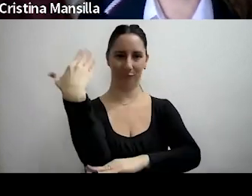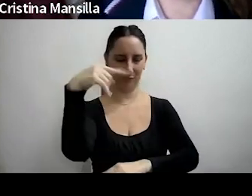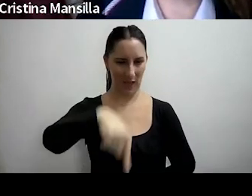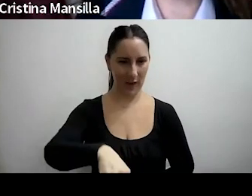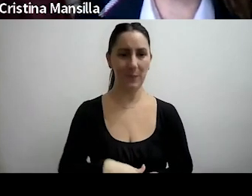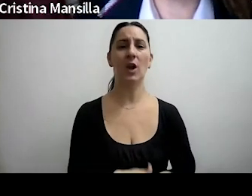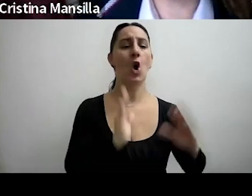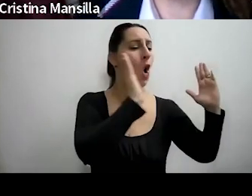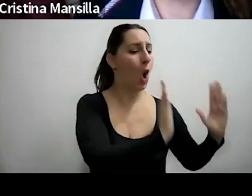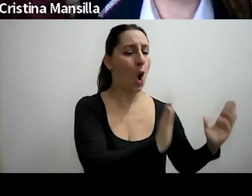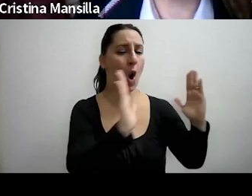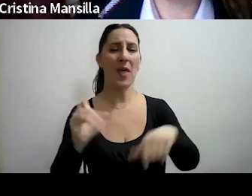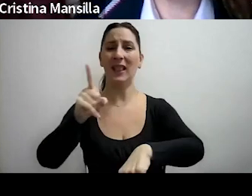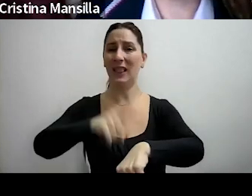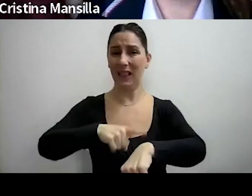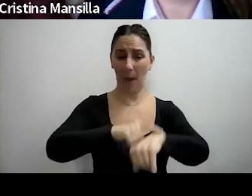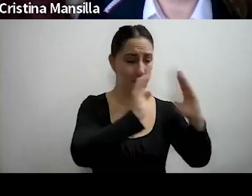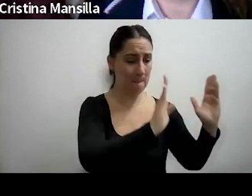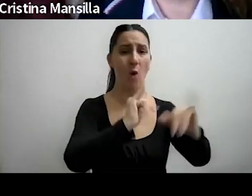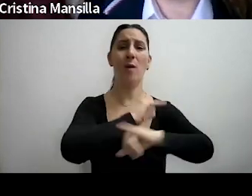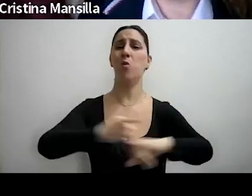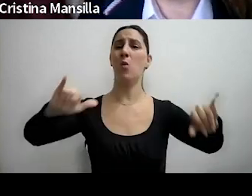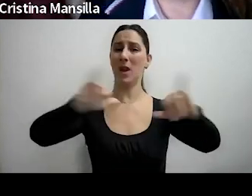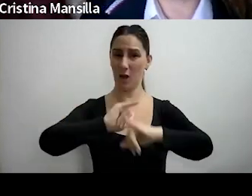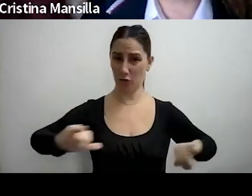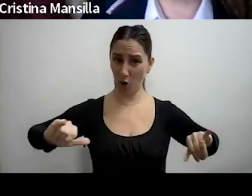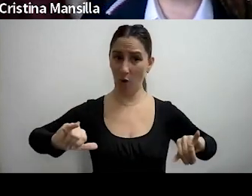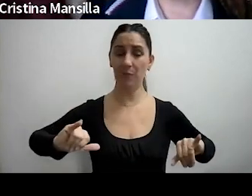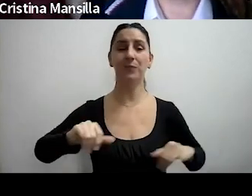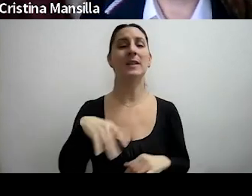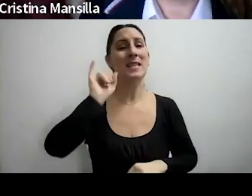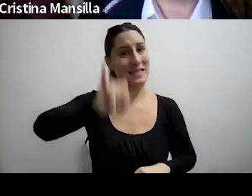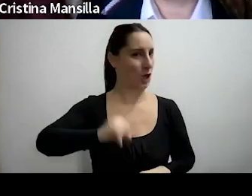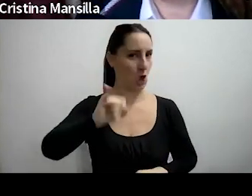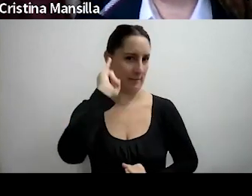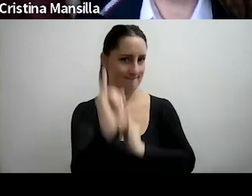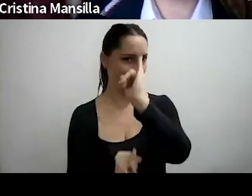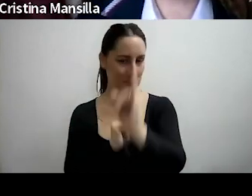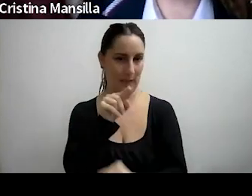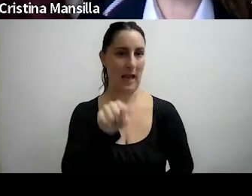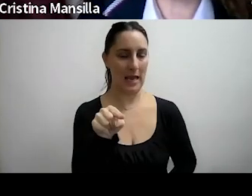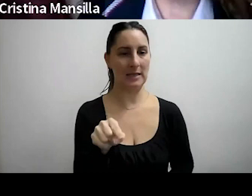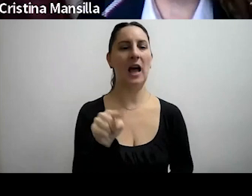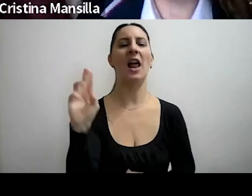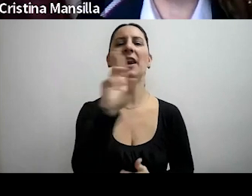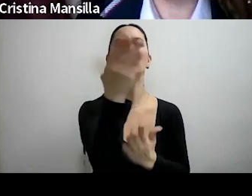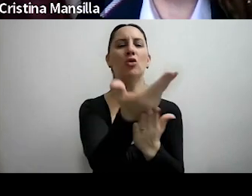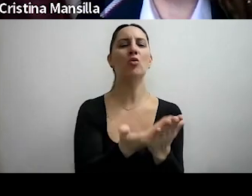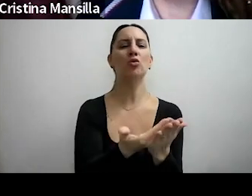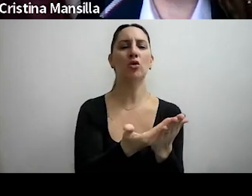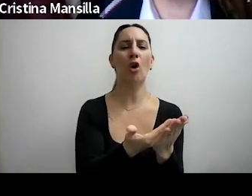orden cronológico de las publicaciones, no podemos dejar de mencionar la resolución conjunta